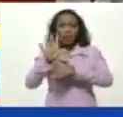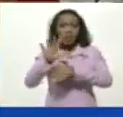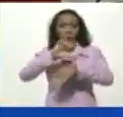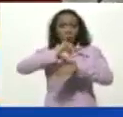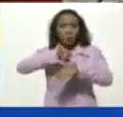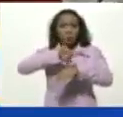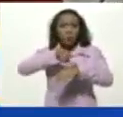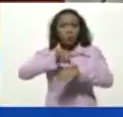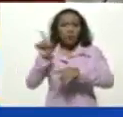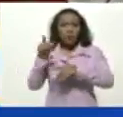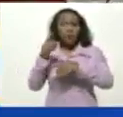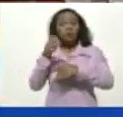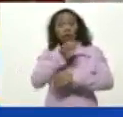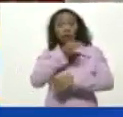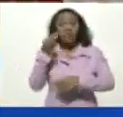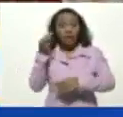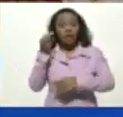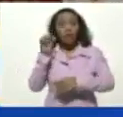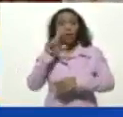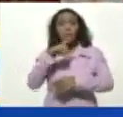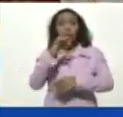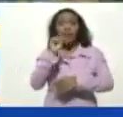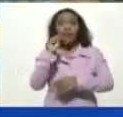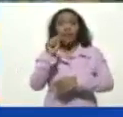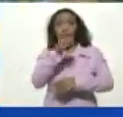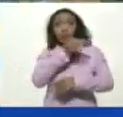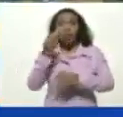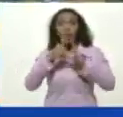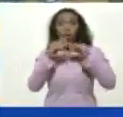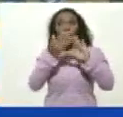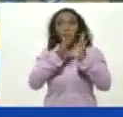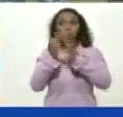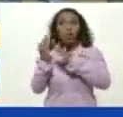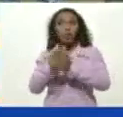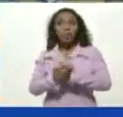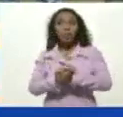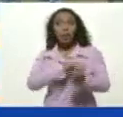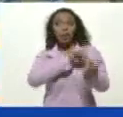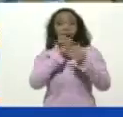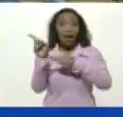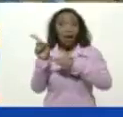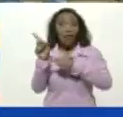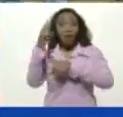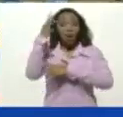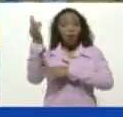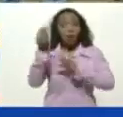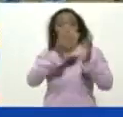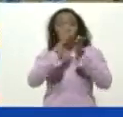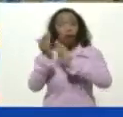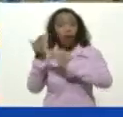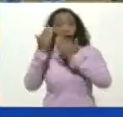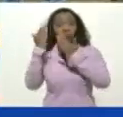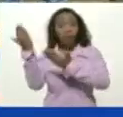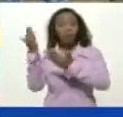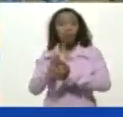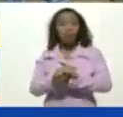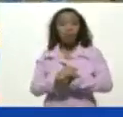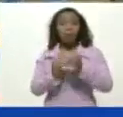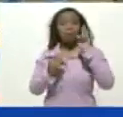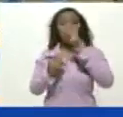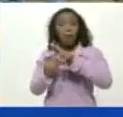4 o 5 segundos. Excelente, Luisa María, y a toda la comunidad. Para eso son los consejos comunales. Para ver